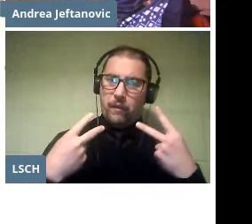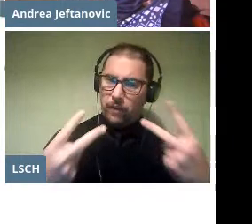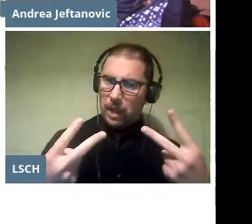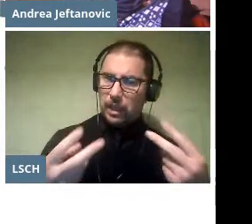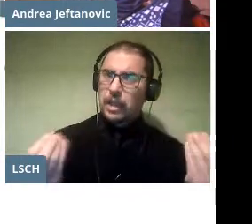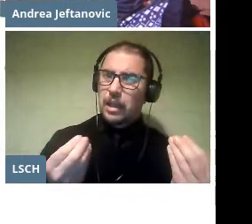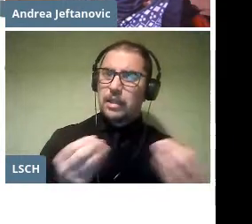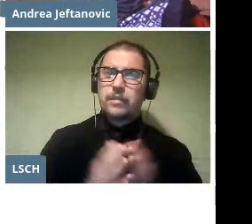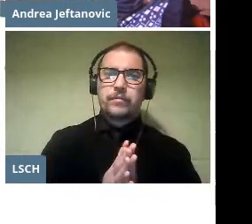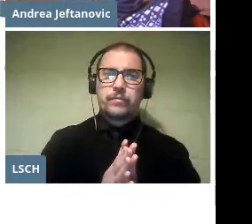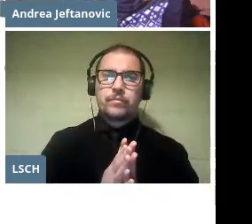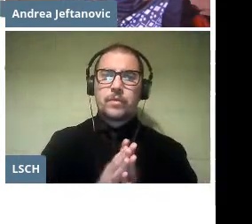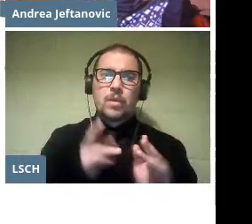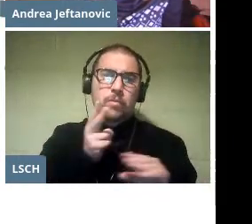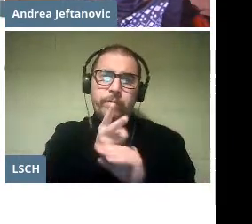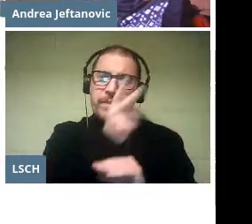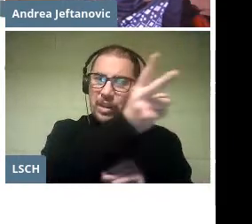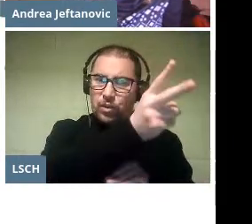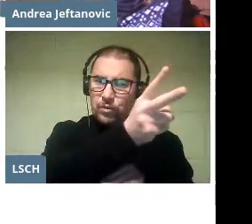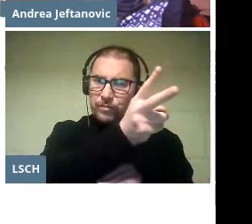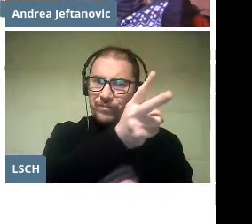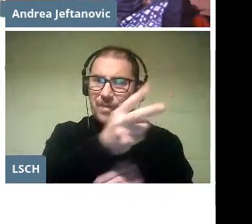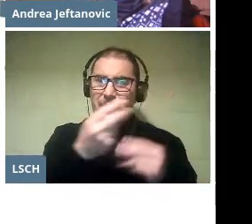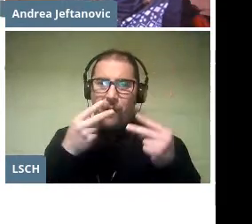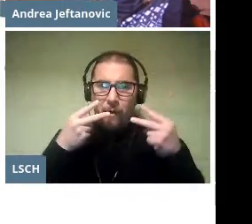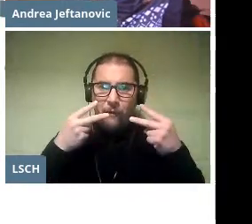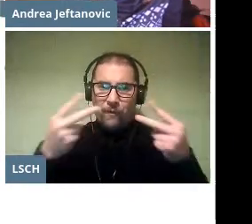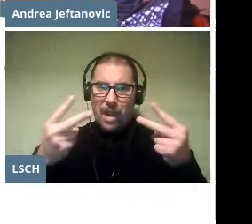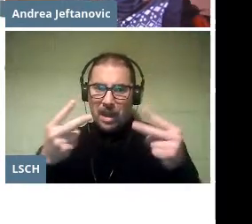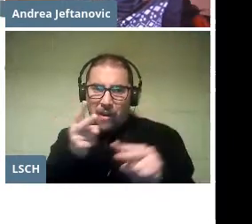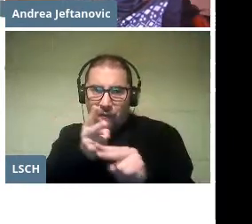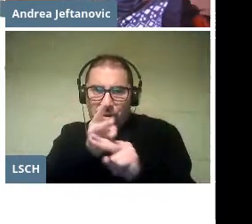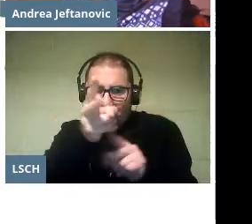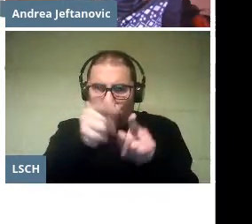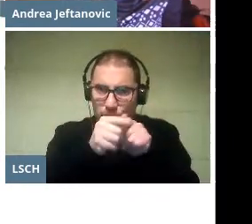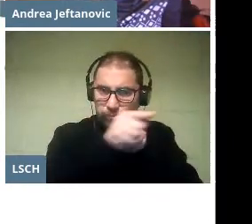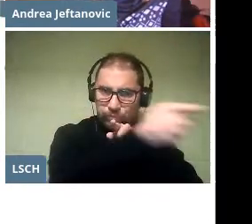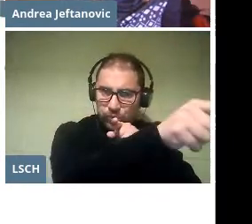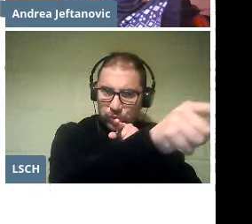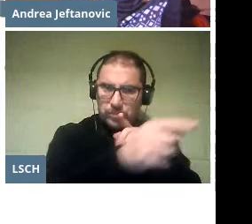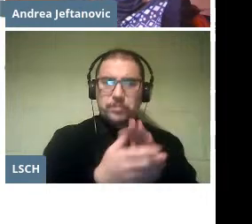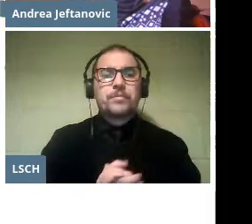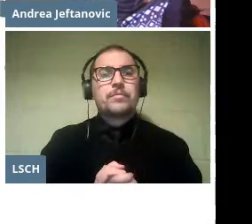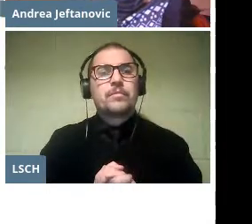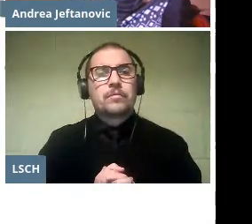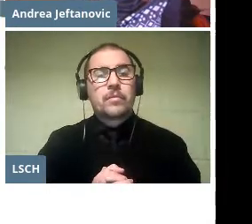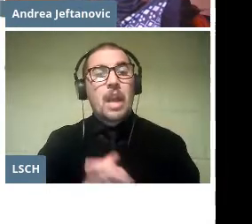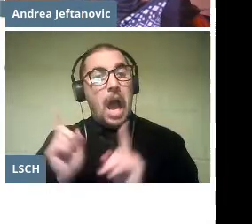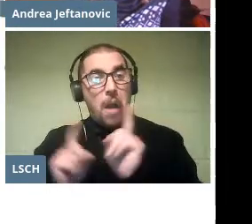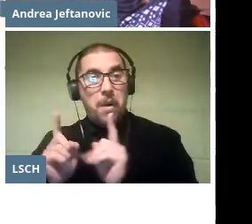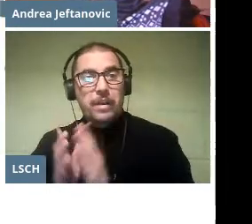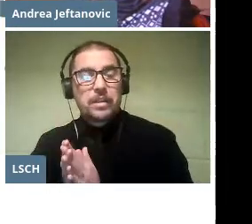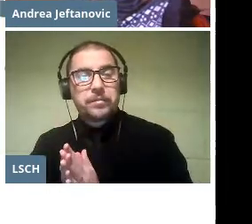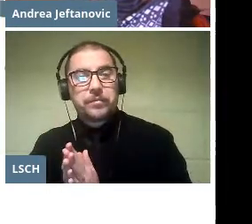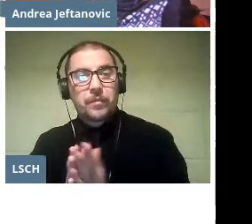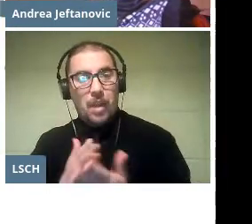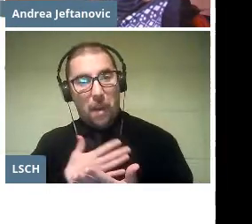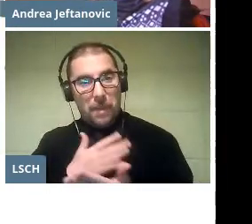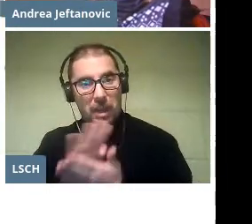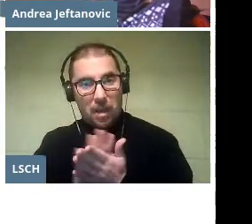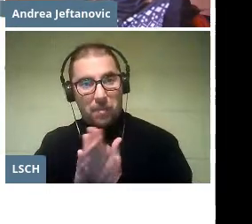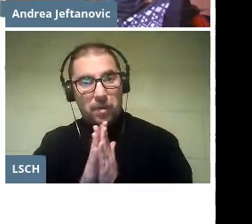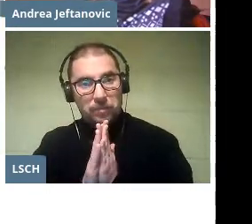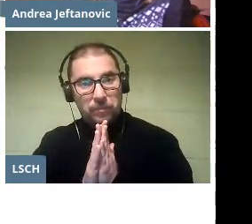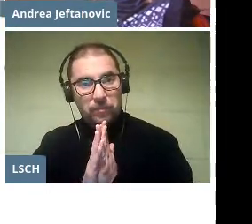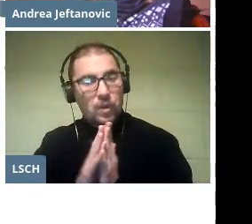relato vector. Sigue una flecha. A veces, en mi caso,